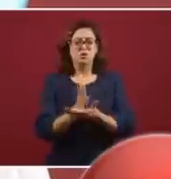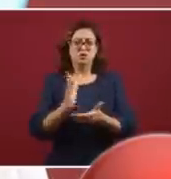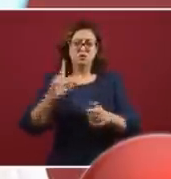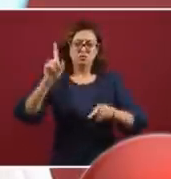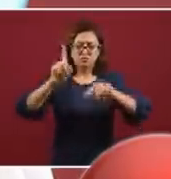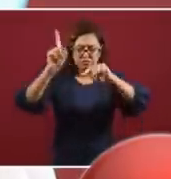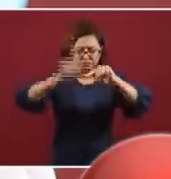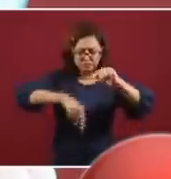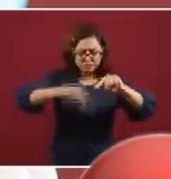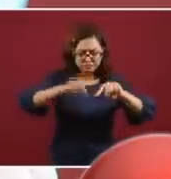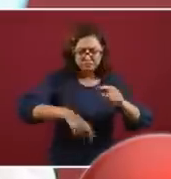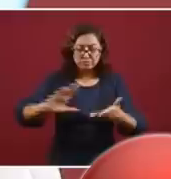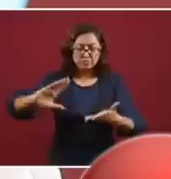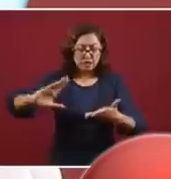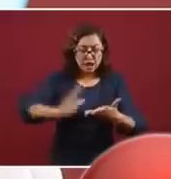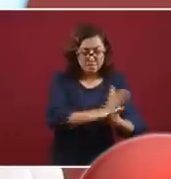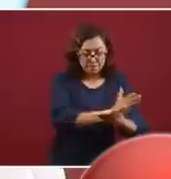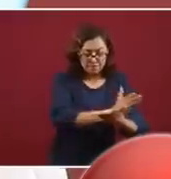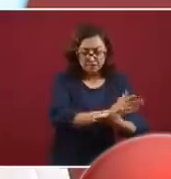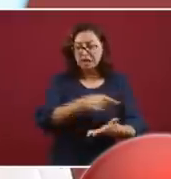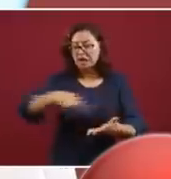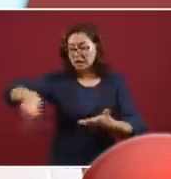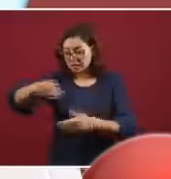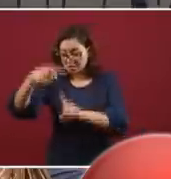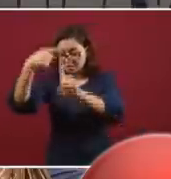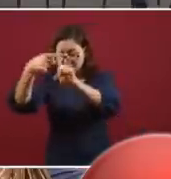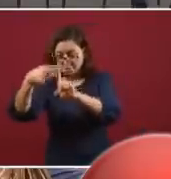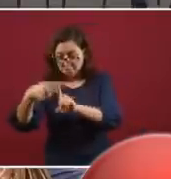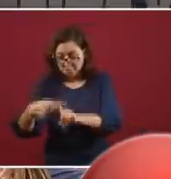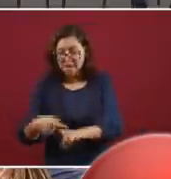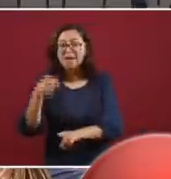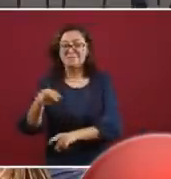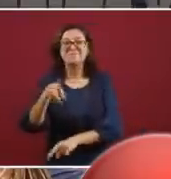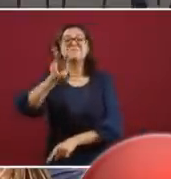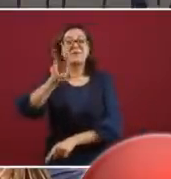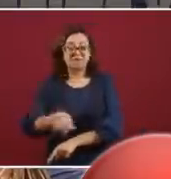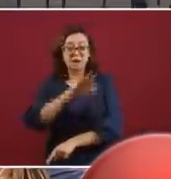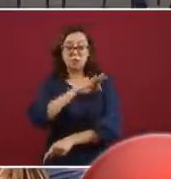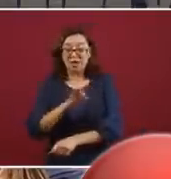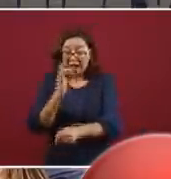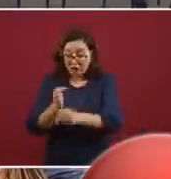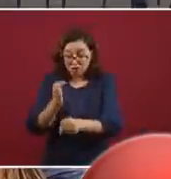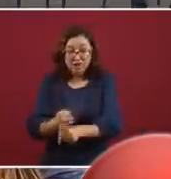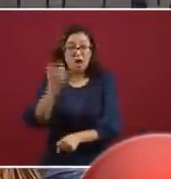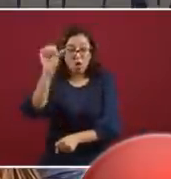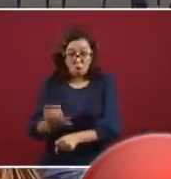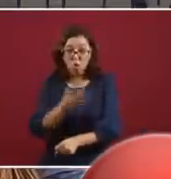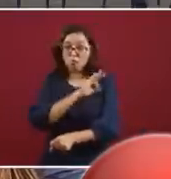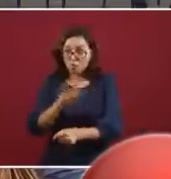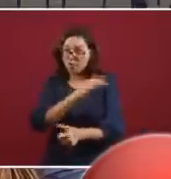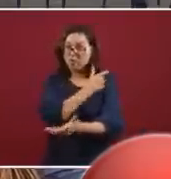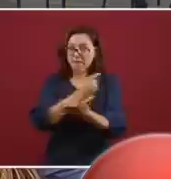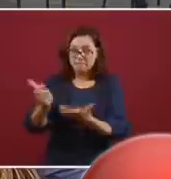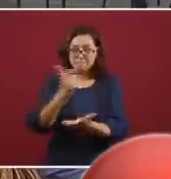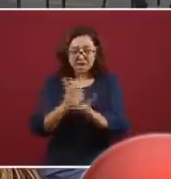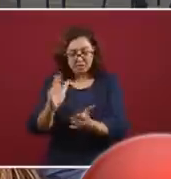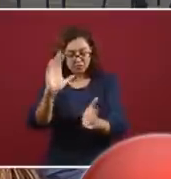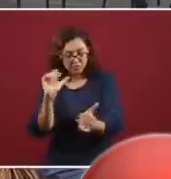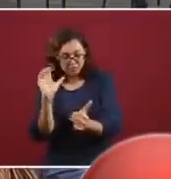aparte para podernos dedicar a los créditos que podemos cobrar hoy, ahorita y tal, precisamente por la